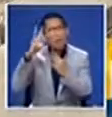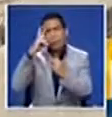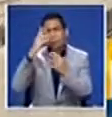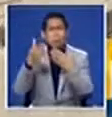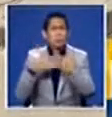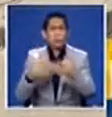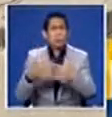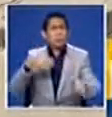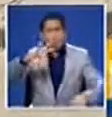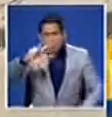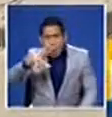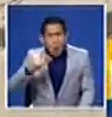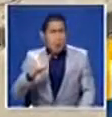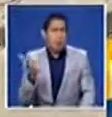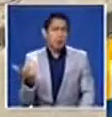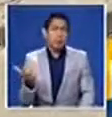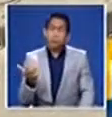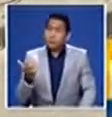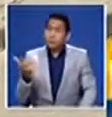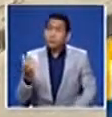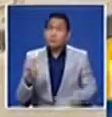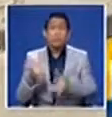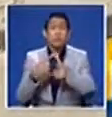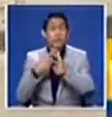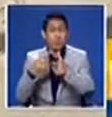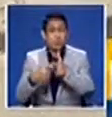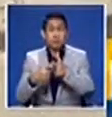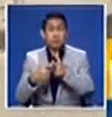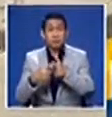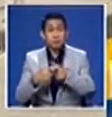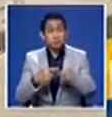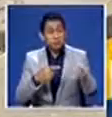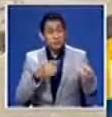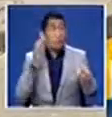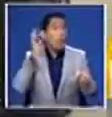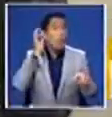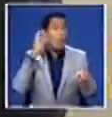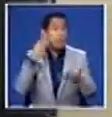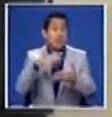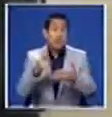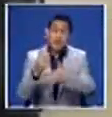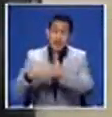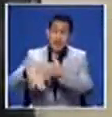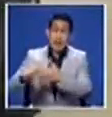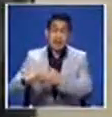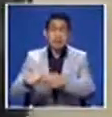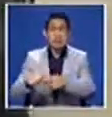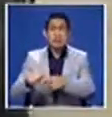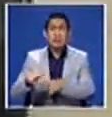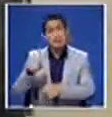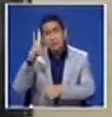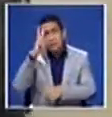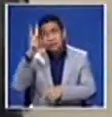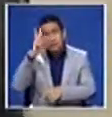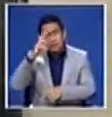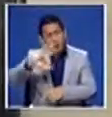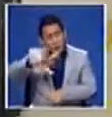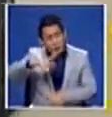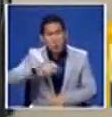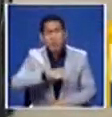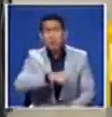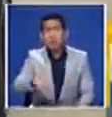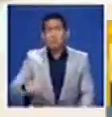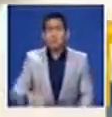en la velación de un amigo cuando llegaron los motociclistas y los asaltaron. ¿Asaltan? Sí, ahí andan asaltando, arranchando,